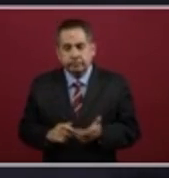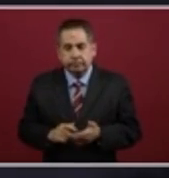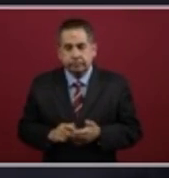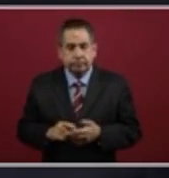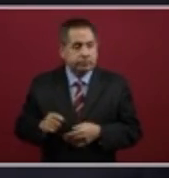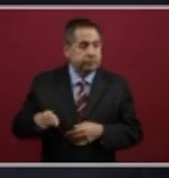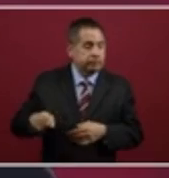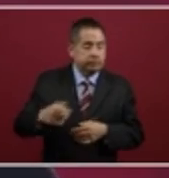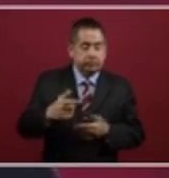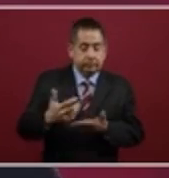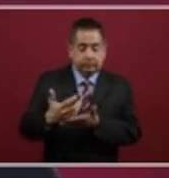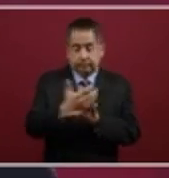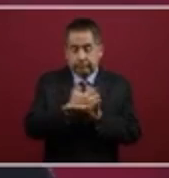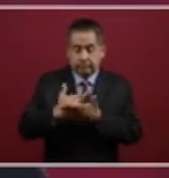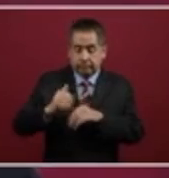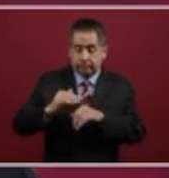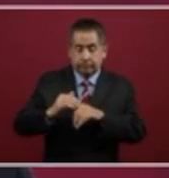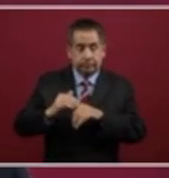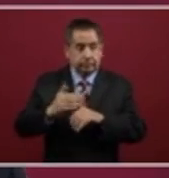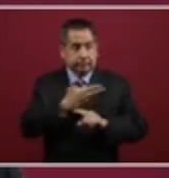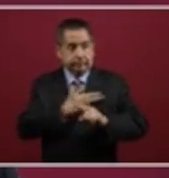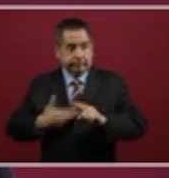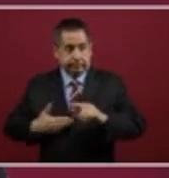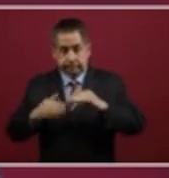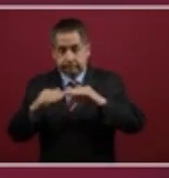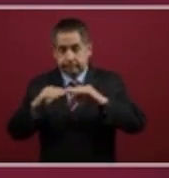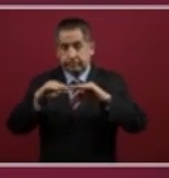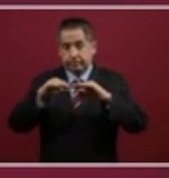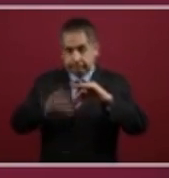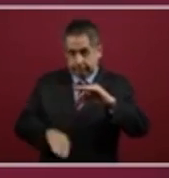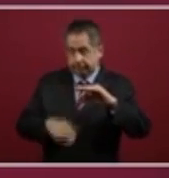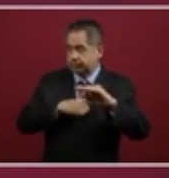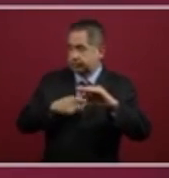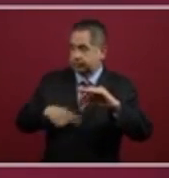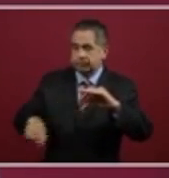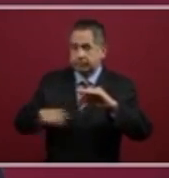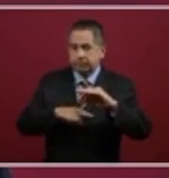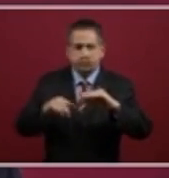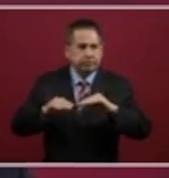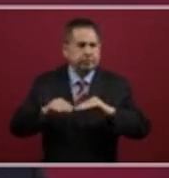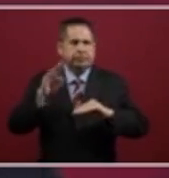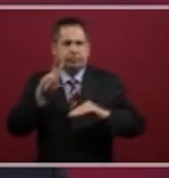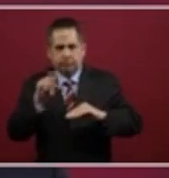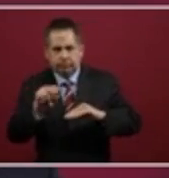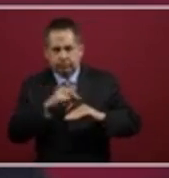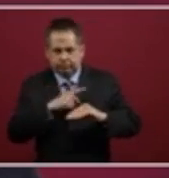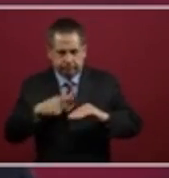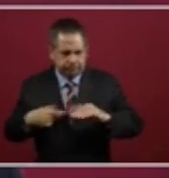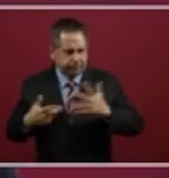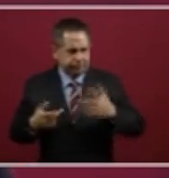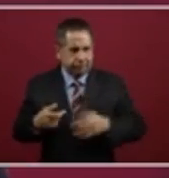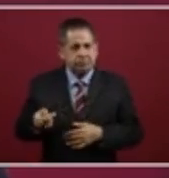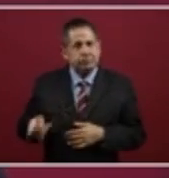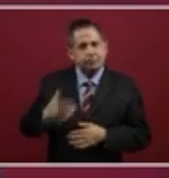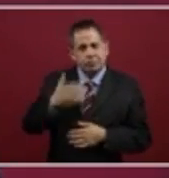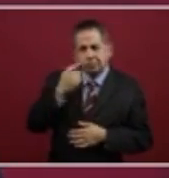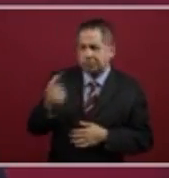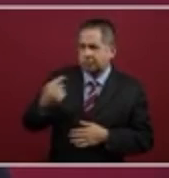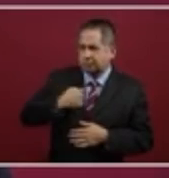ganar más que lo que obtiene el presidente, y quieren que se justifique el por